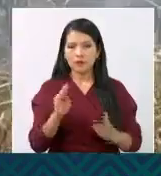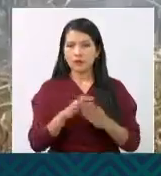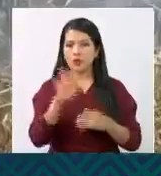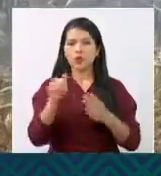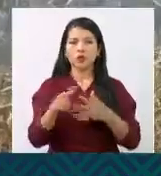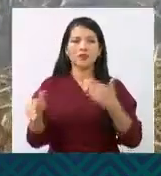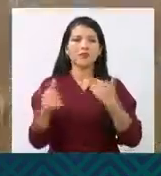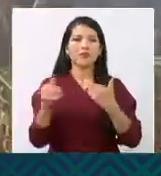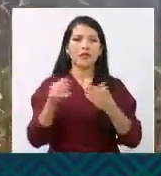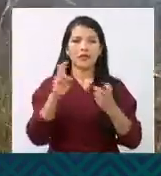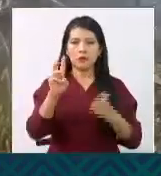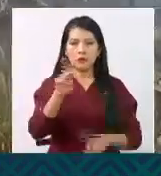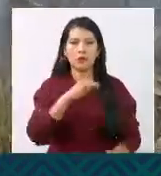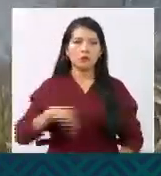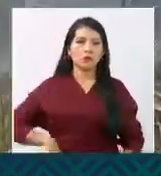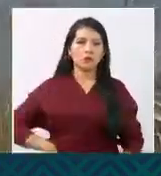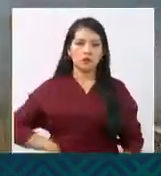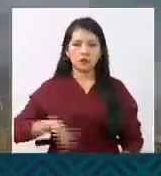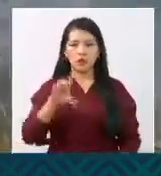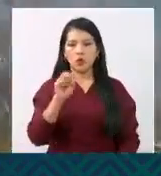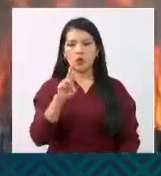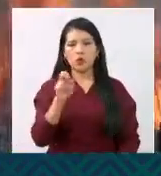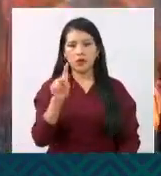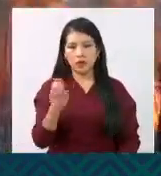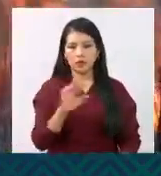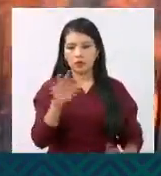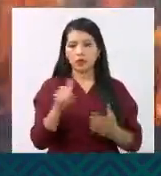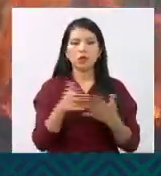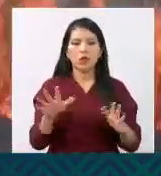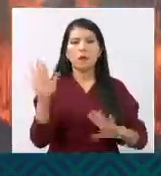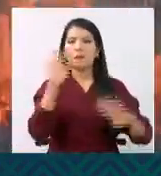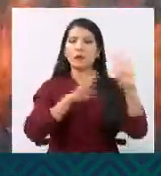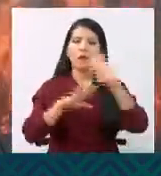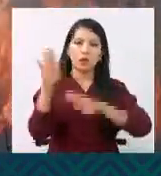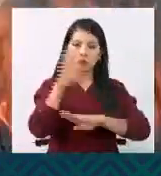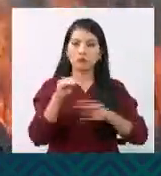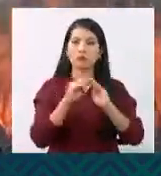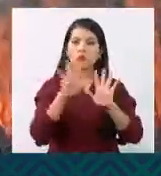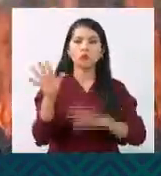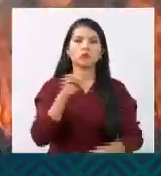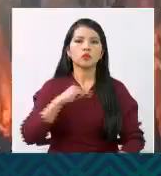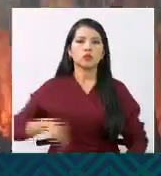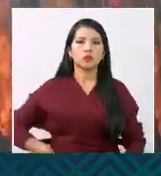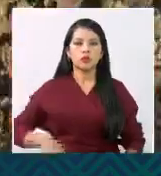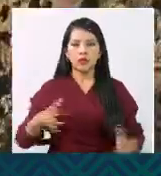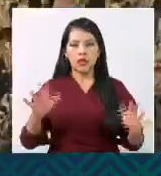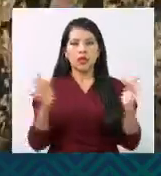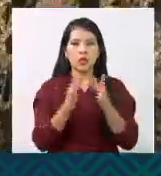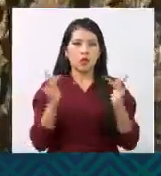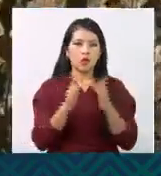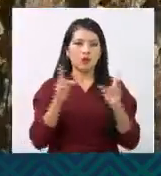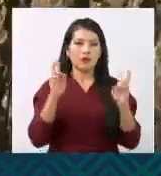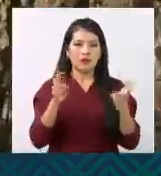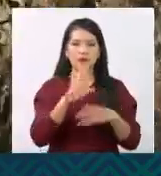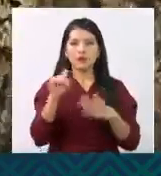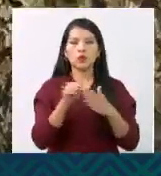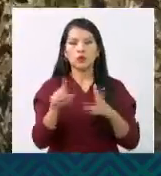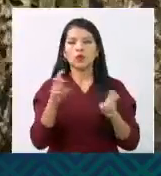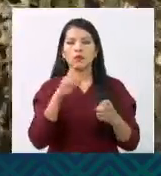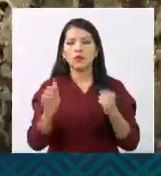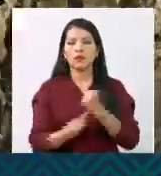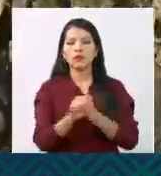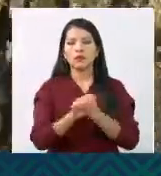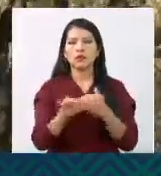cerca a lo que sería el municipio de Loreto, que son los que nos está preocupando. Ya el municipio se ha contactado con la unidad de gestión de riesgo